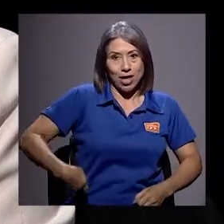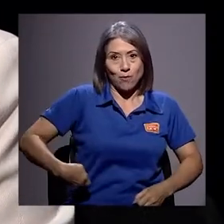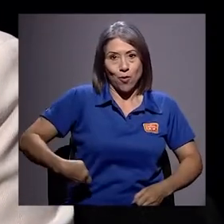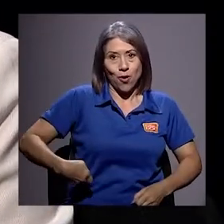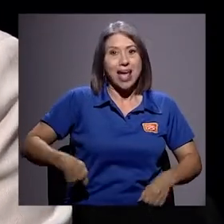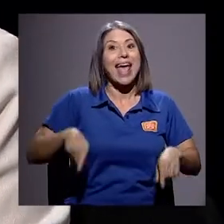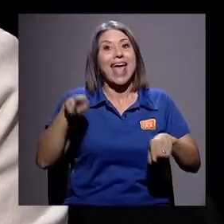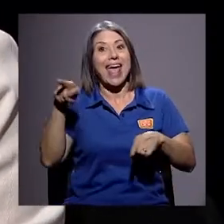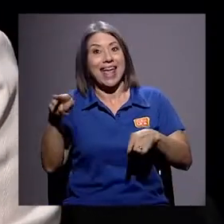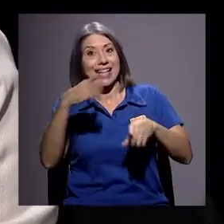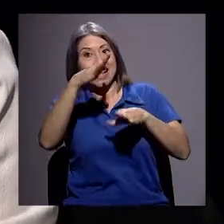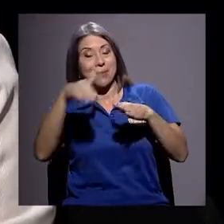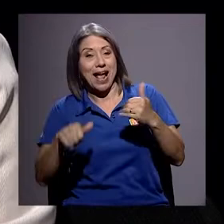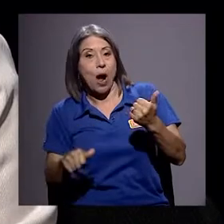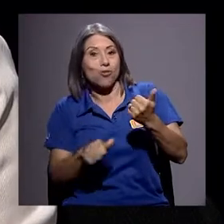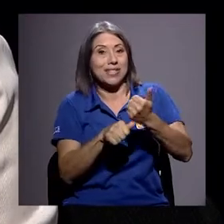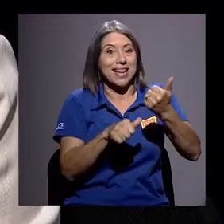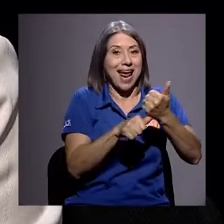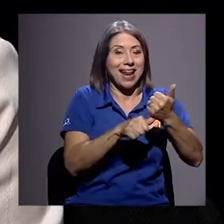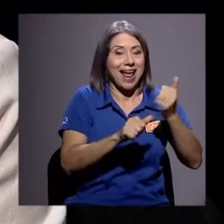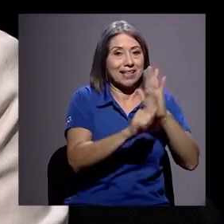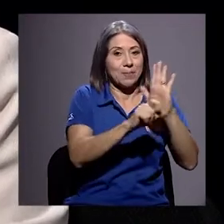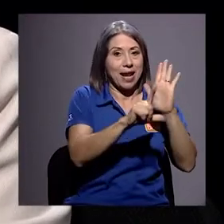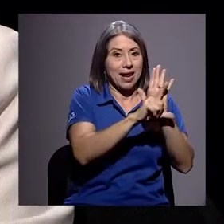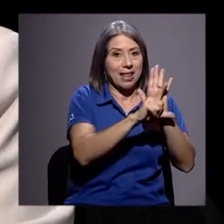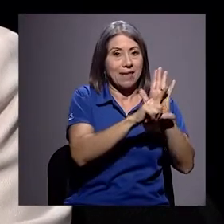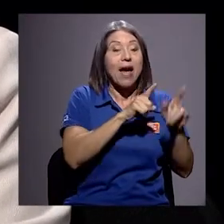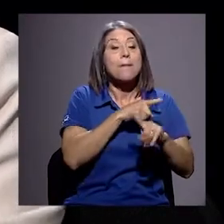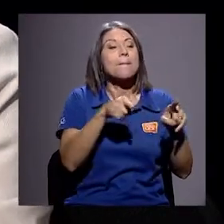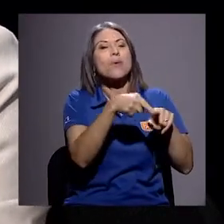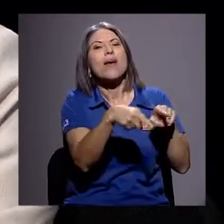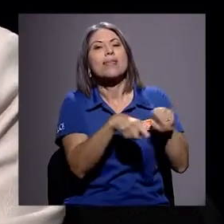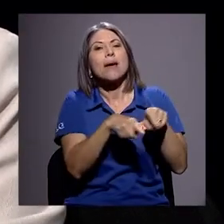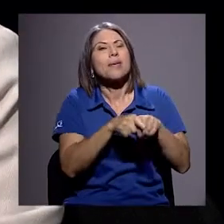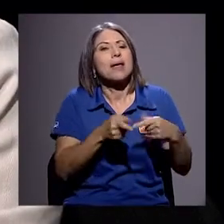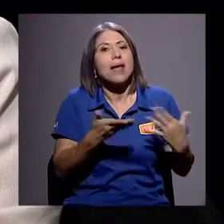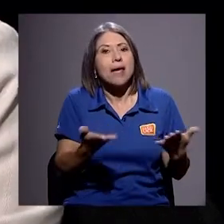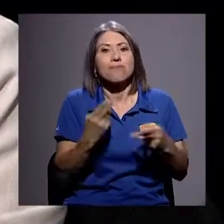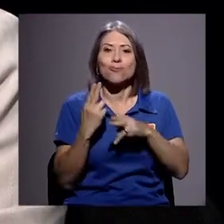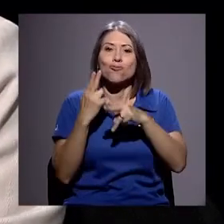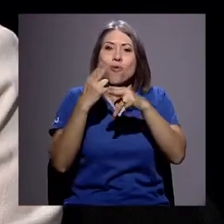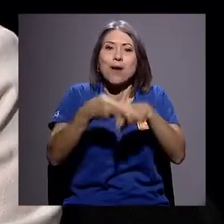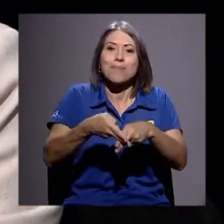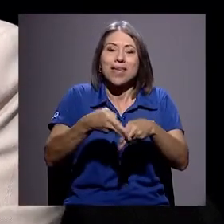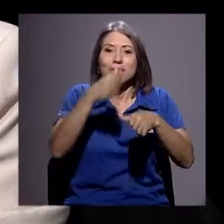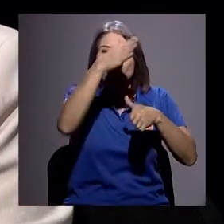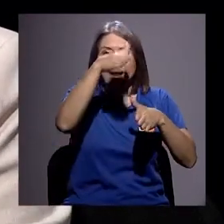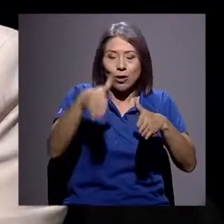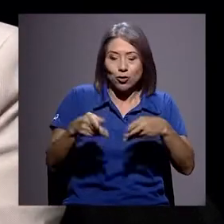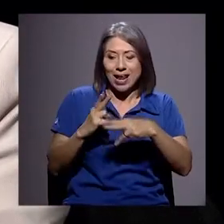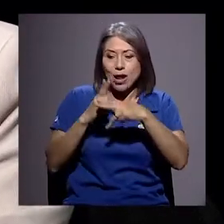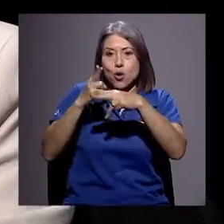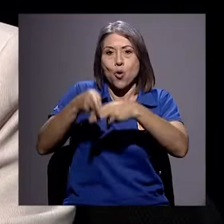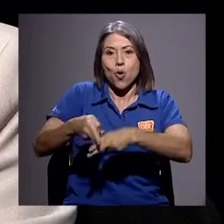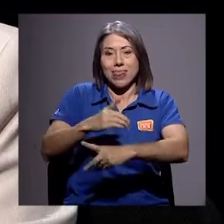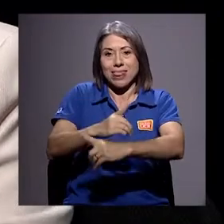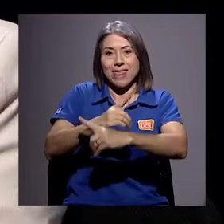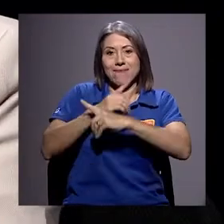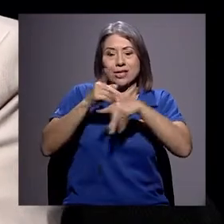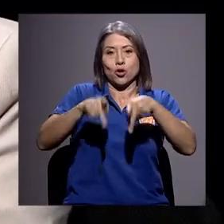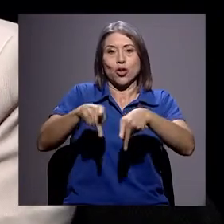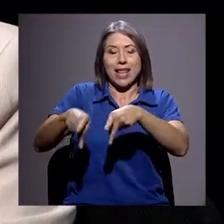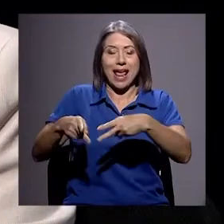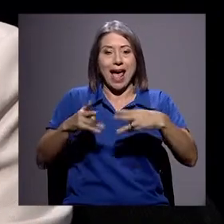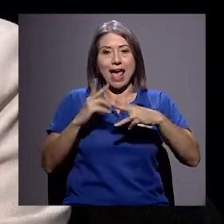entonces además hay otra serie de decisiones fundamentales que surgen de la asamblea del nombramiento de la contraloría de la defensoría de la